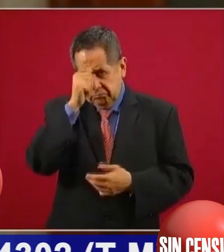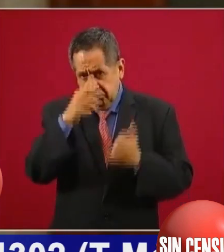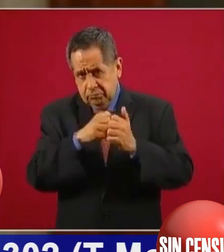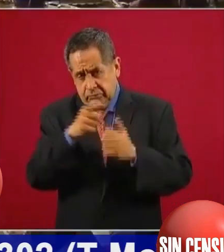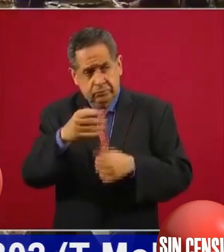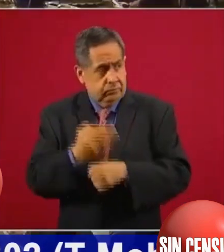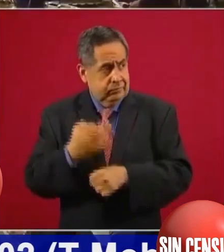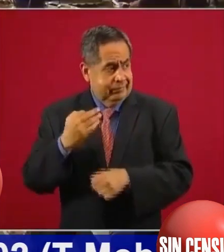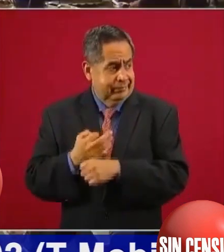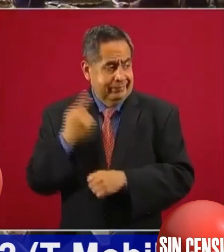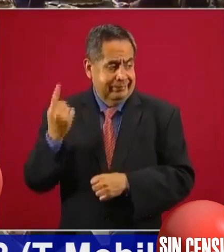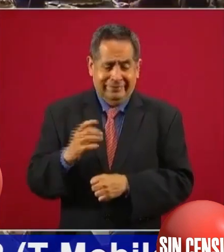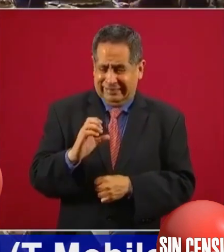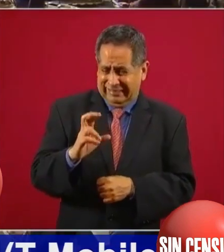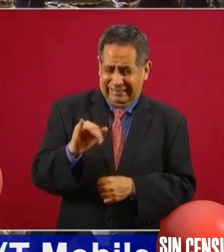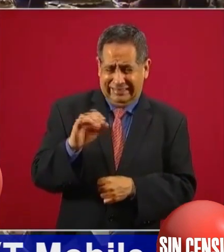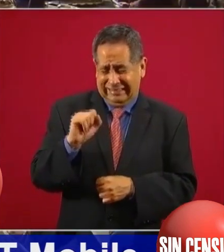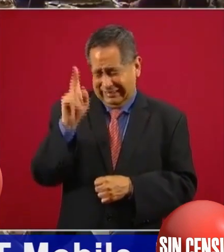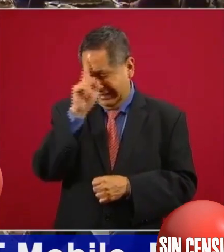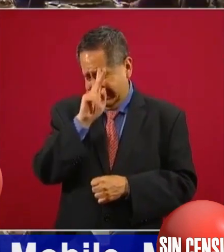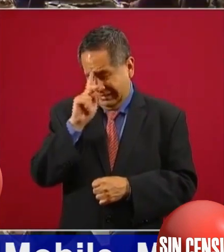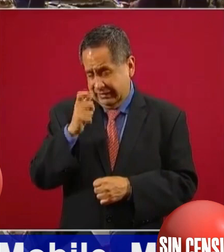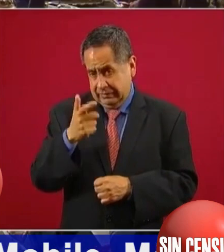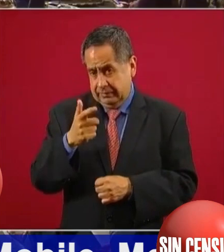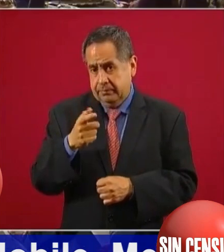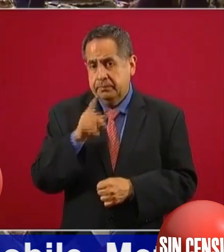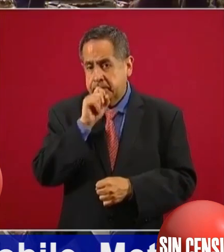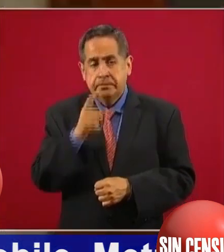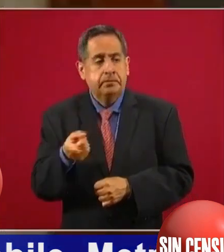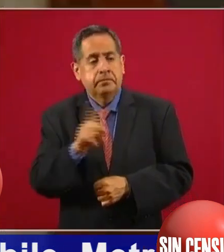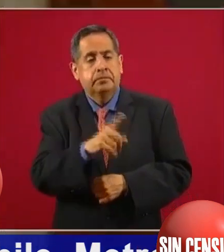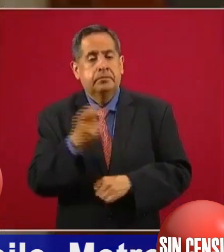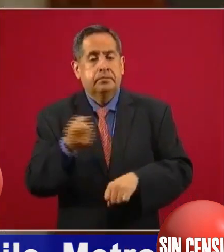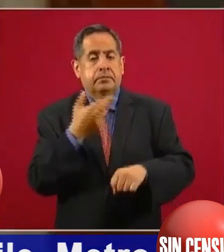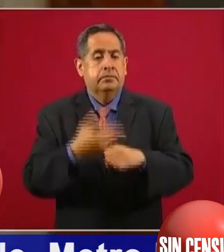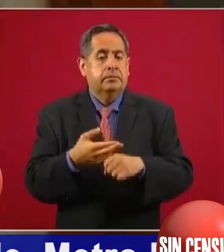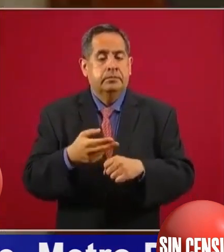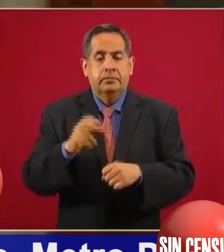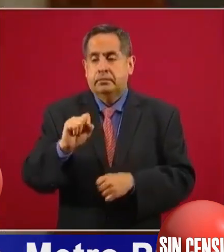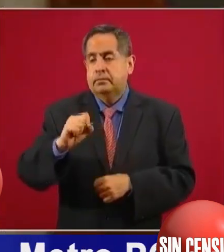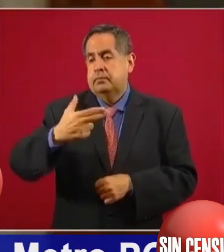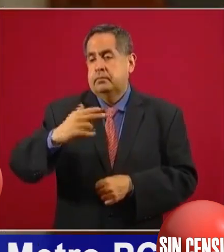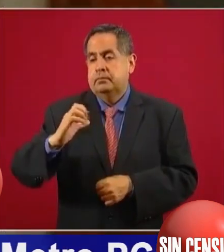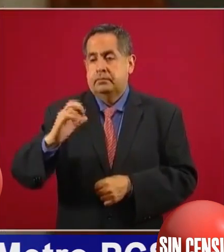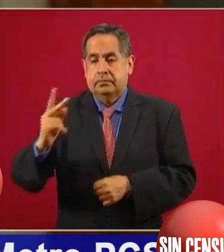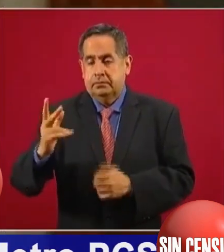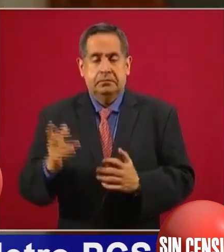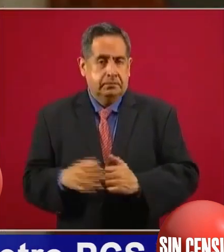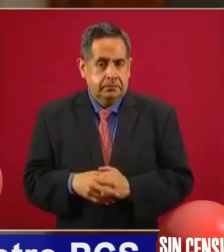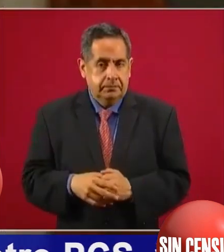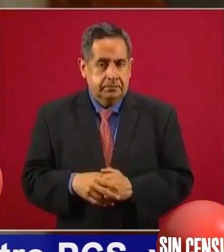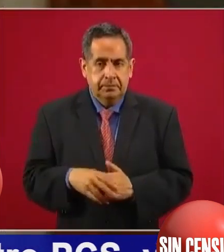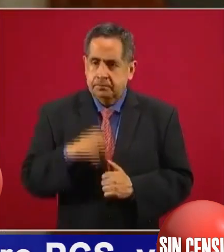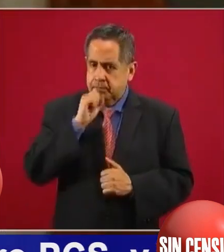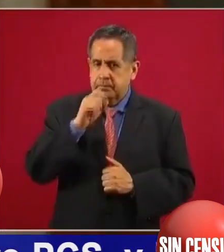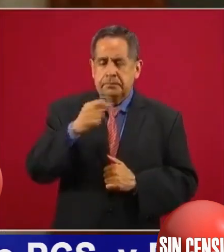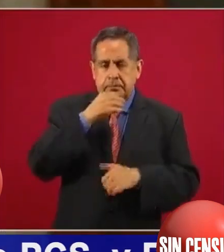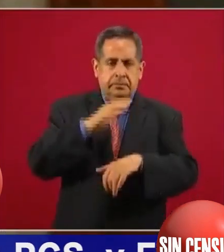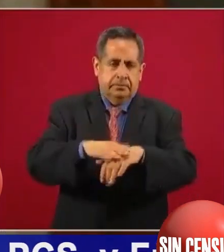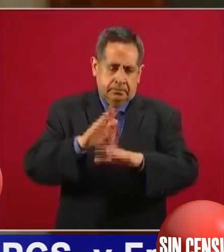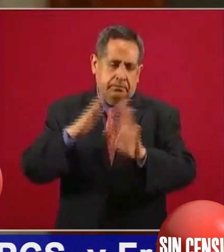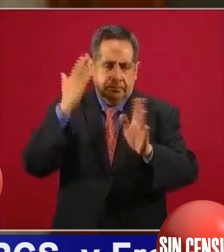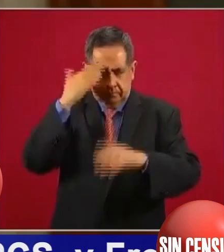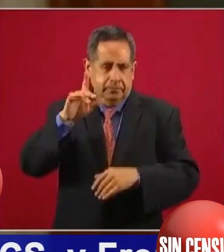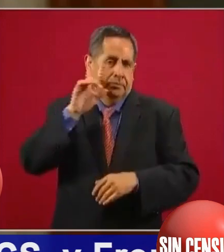con esta opinión del secretario de Hacienda? Y también, pues, si nos pudiera adelantar, ya sé que mañana va a